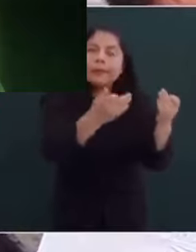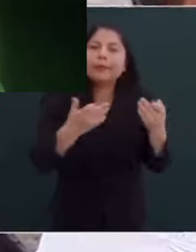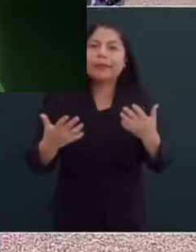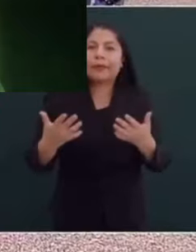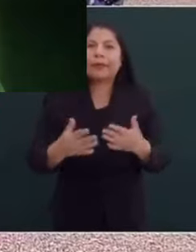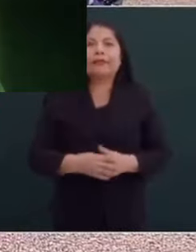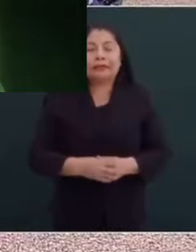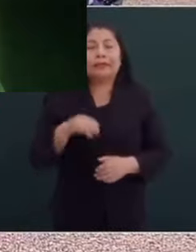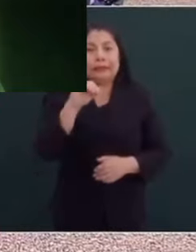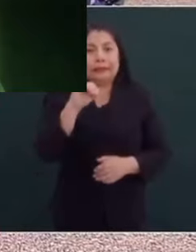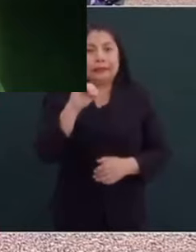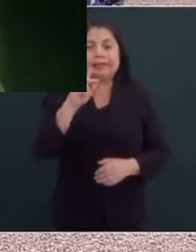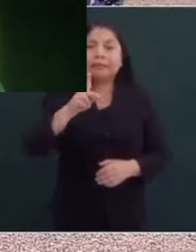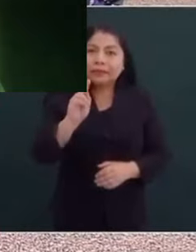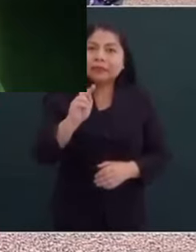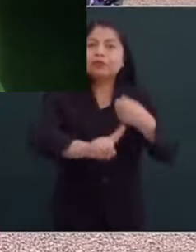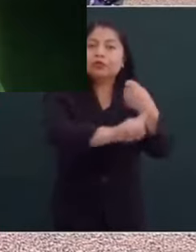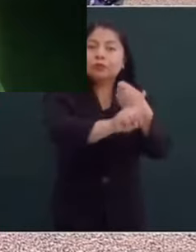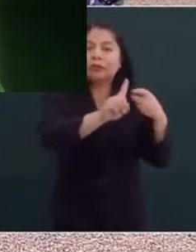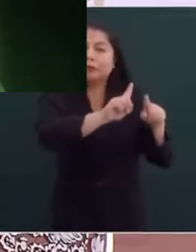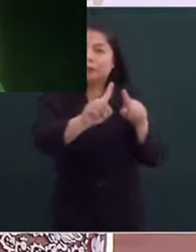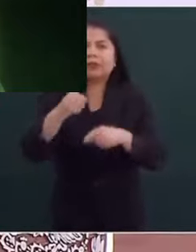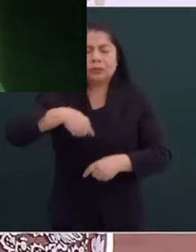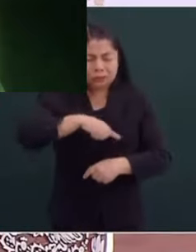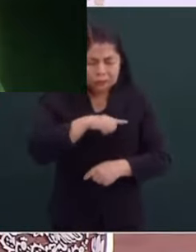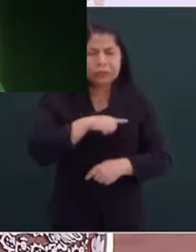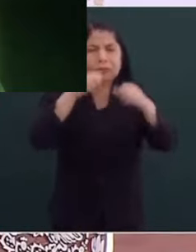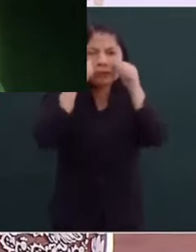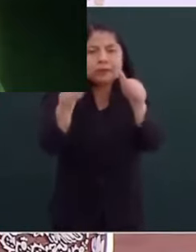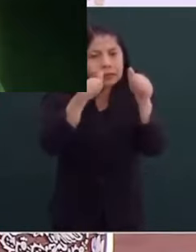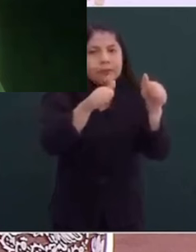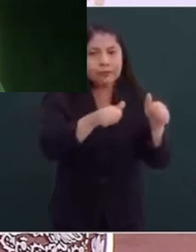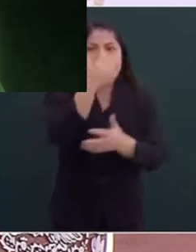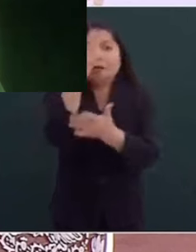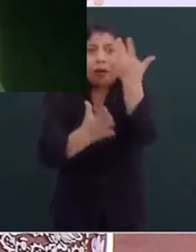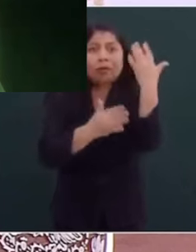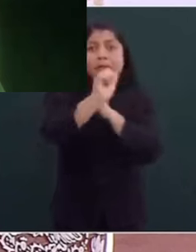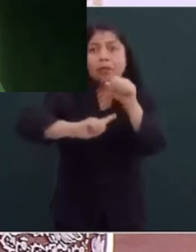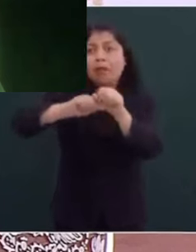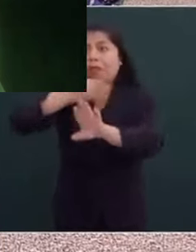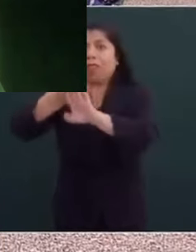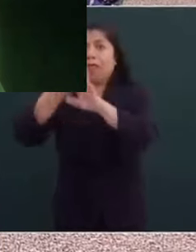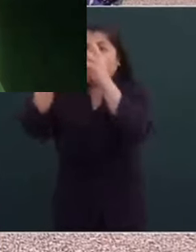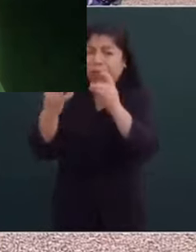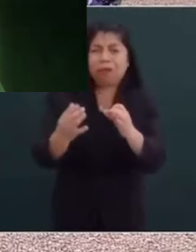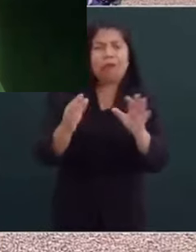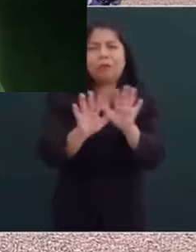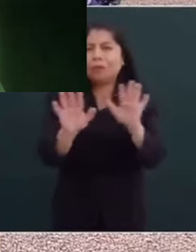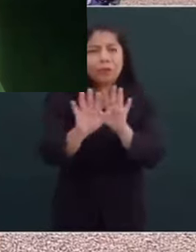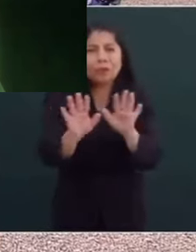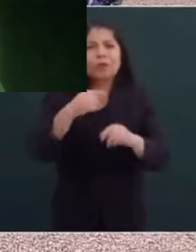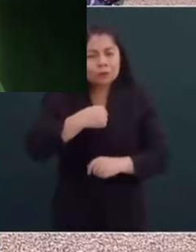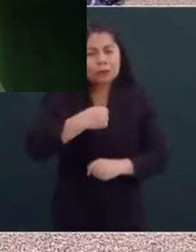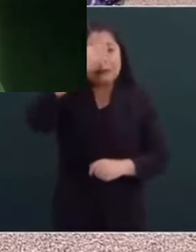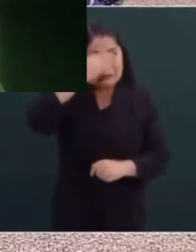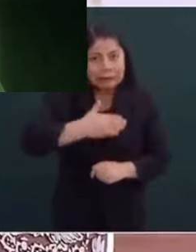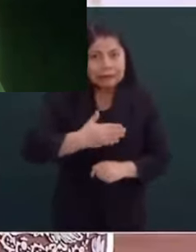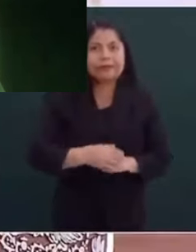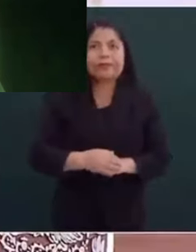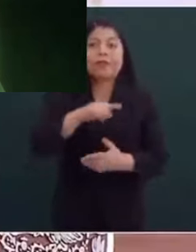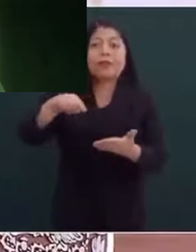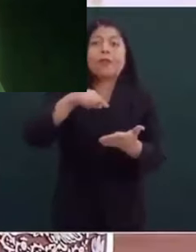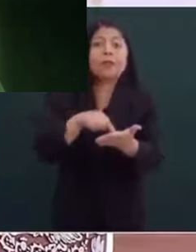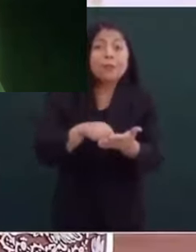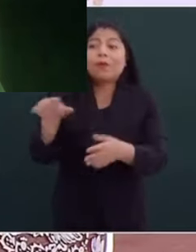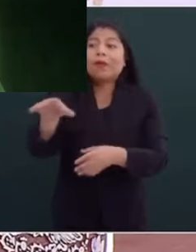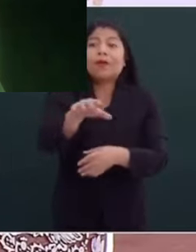pero estamos buscando resolver todo sin afectar la naturaleza. Pero sí le puedo decir, que tengo pruebas de que la mayoría, no todos,